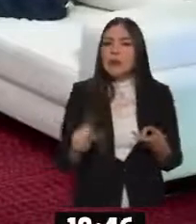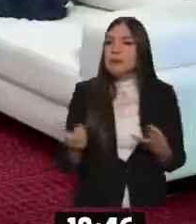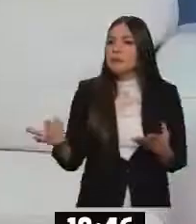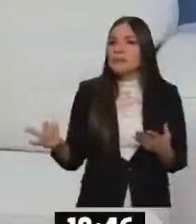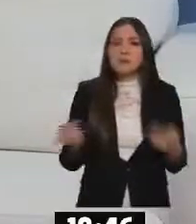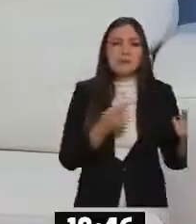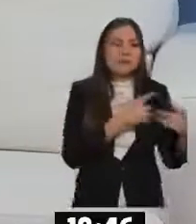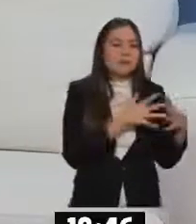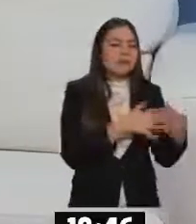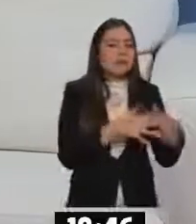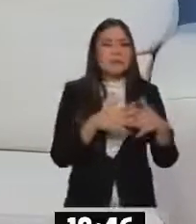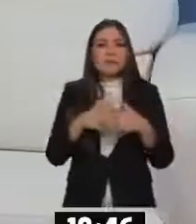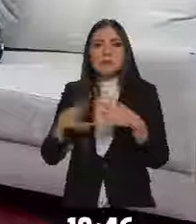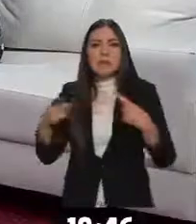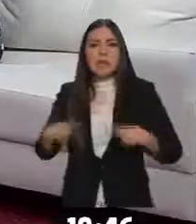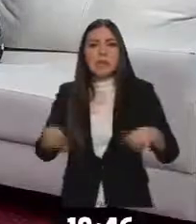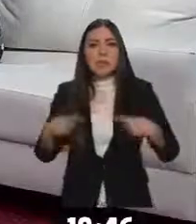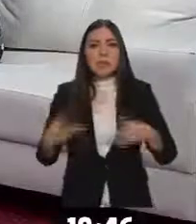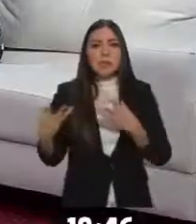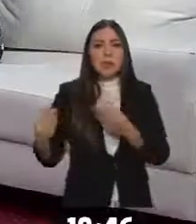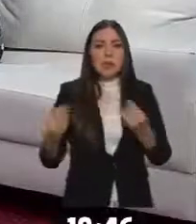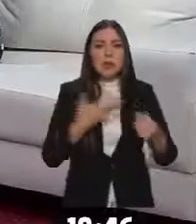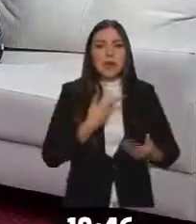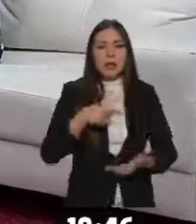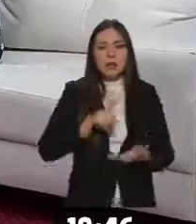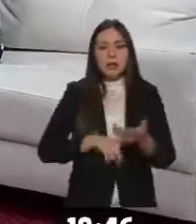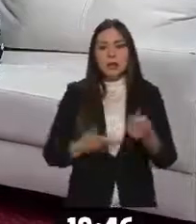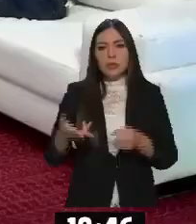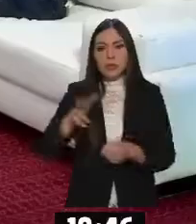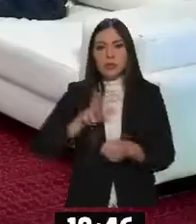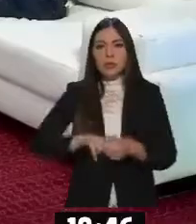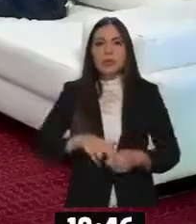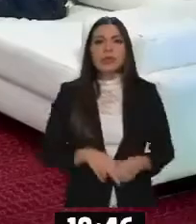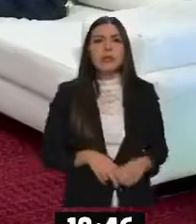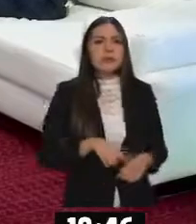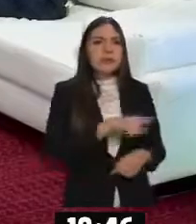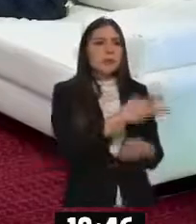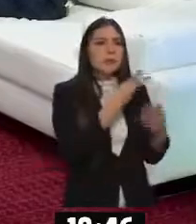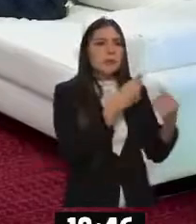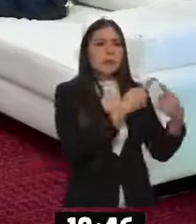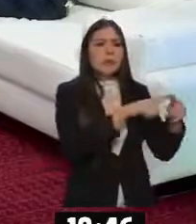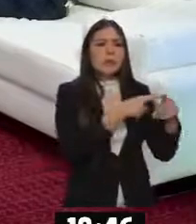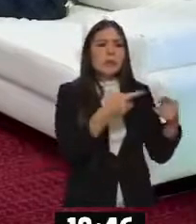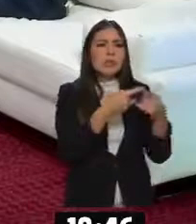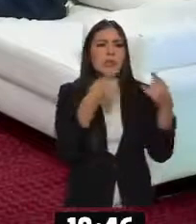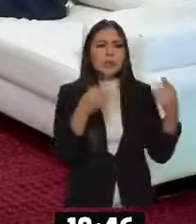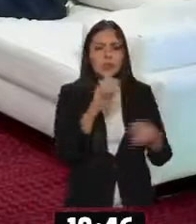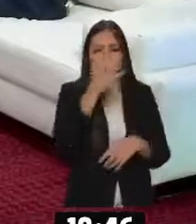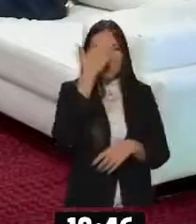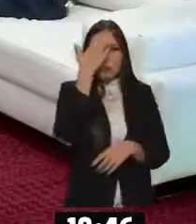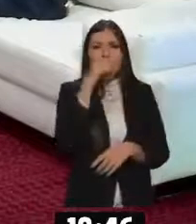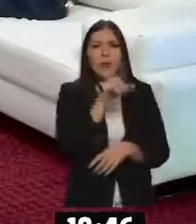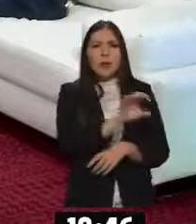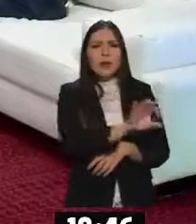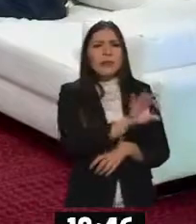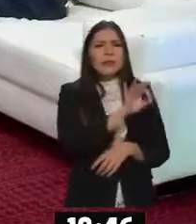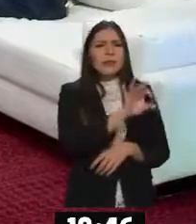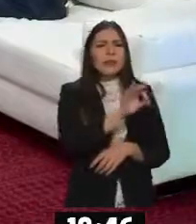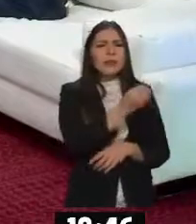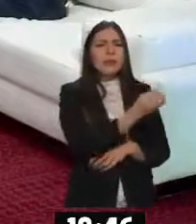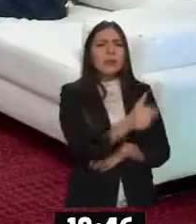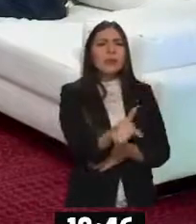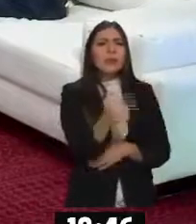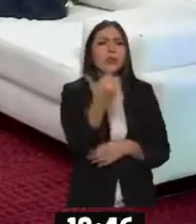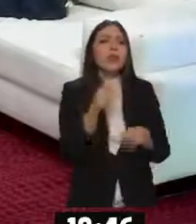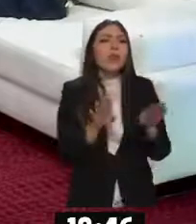del hospital. Qué bonito. De estos miles de casos que de seguro debe usted conocido, debe haber conocido, ¿cómo eligió estos 12